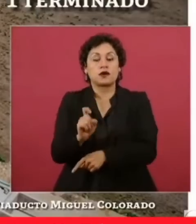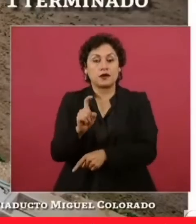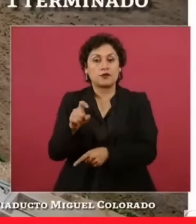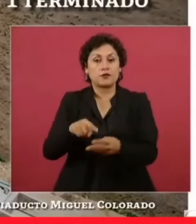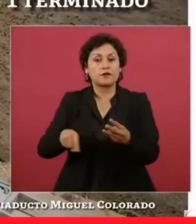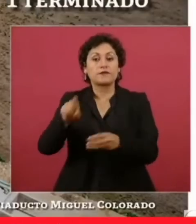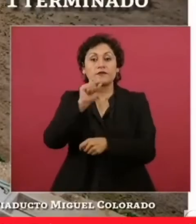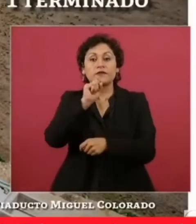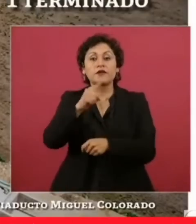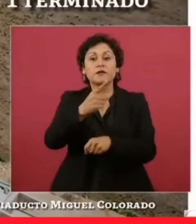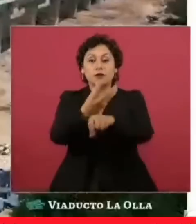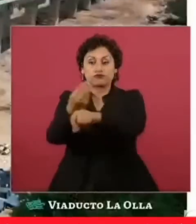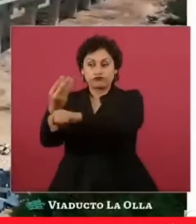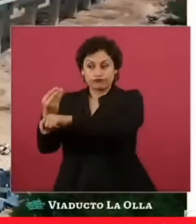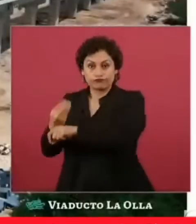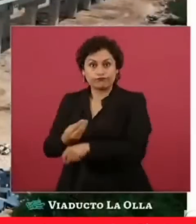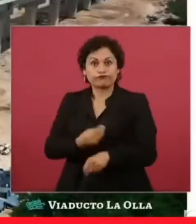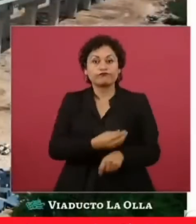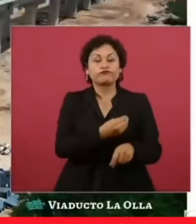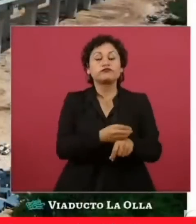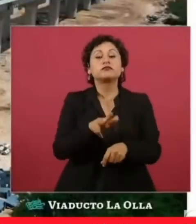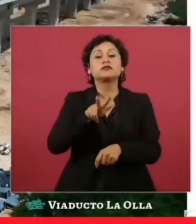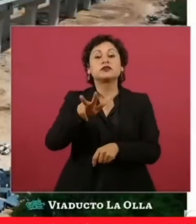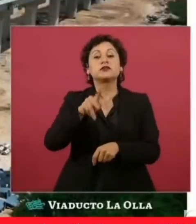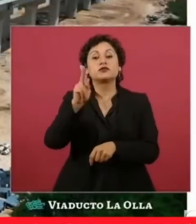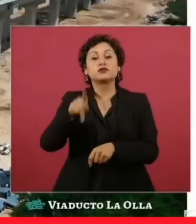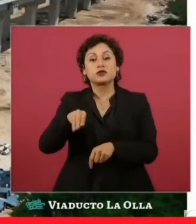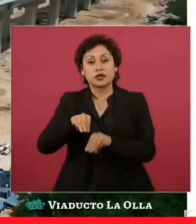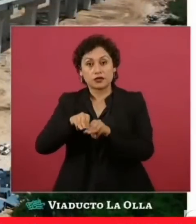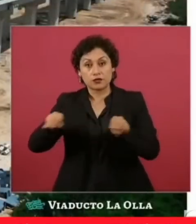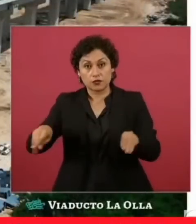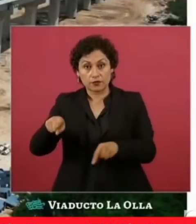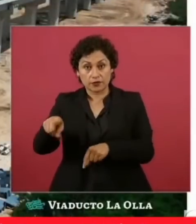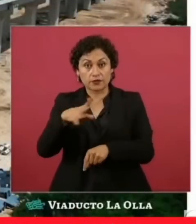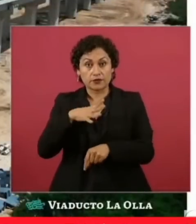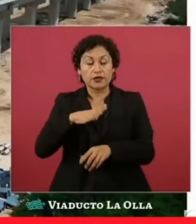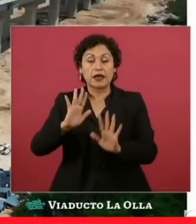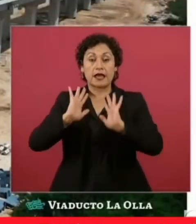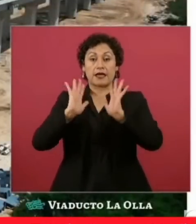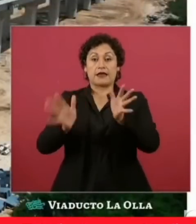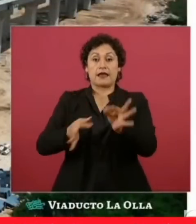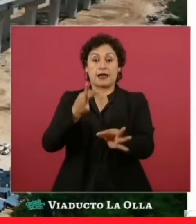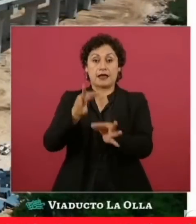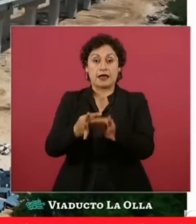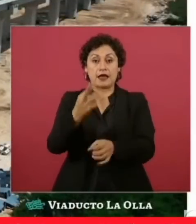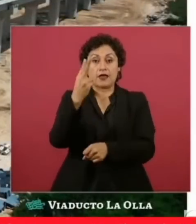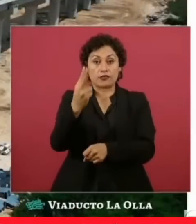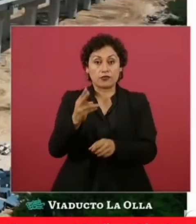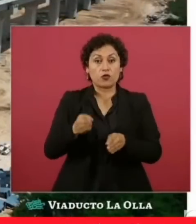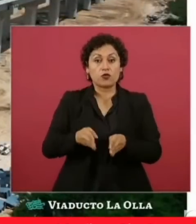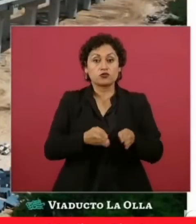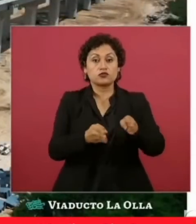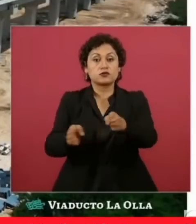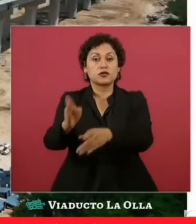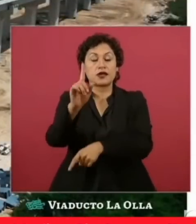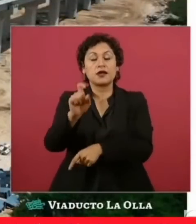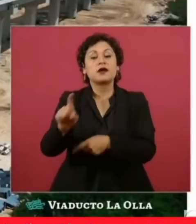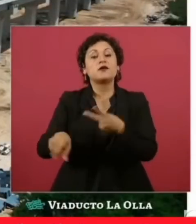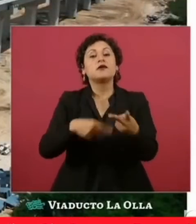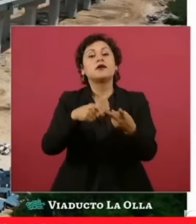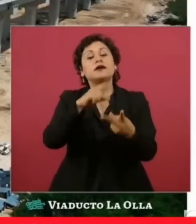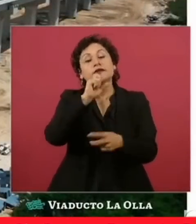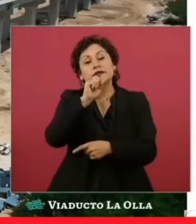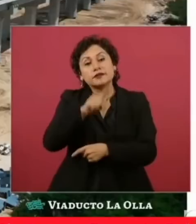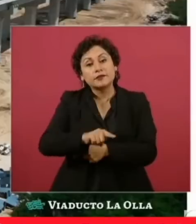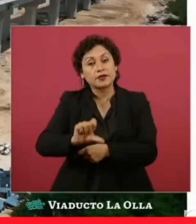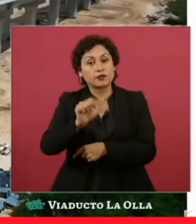libramiento ferroviario de 18 kilómetros, donde ya se terminaron 2 viaductos, 31 pasos. La obra en